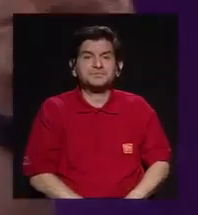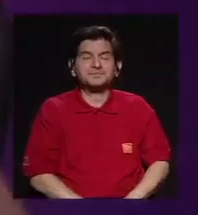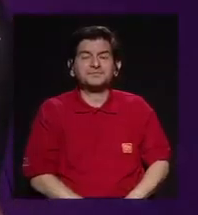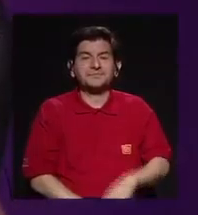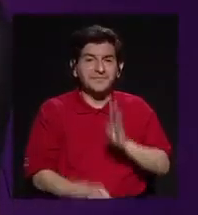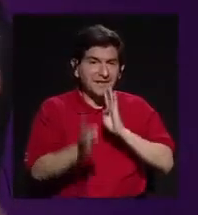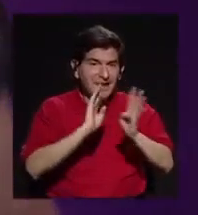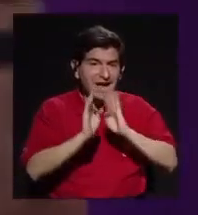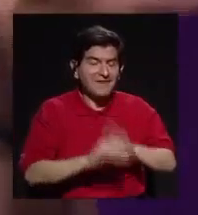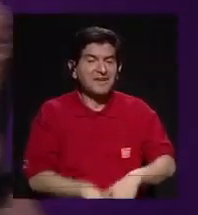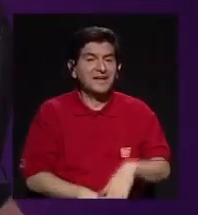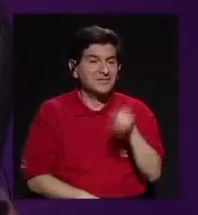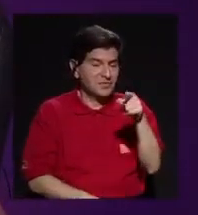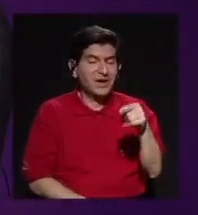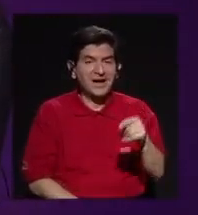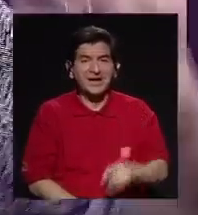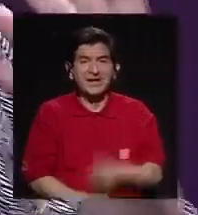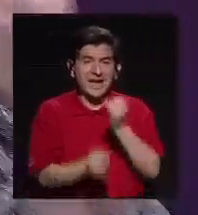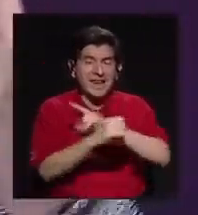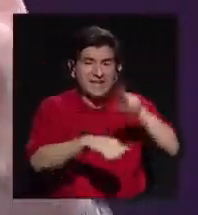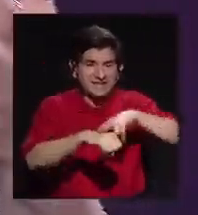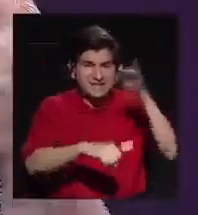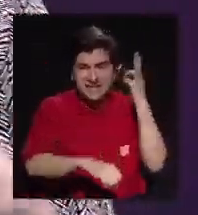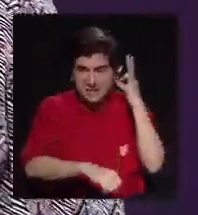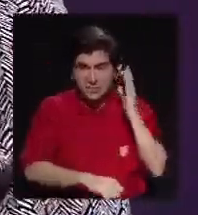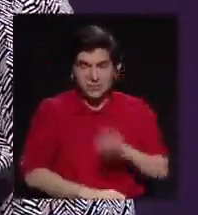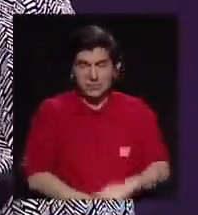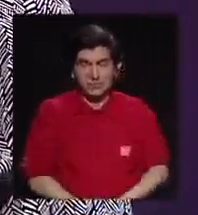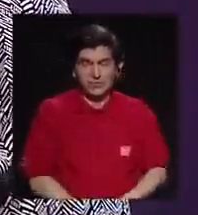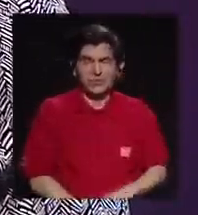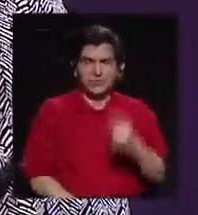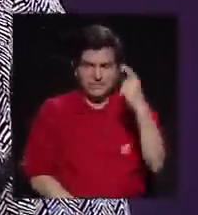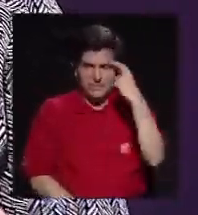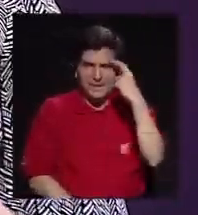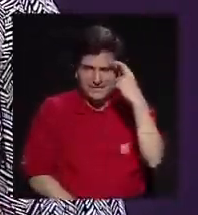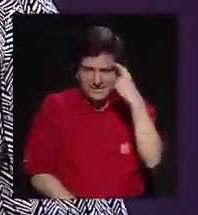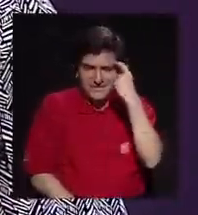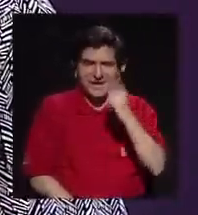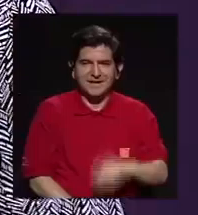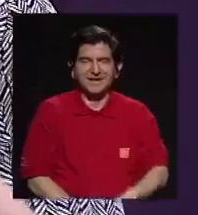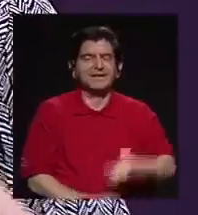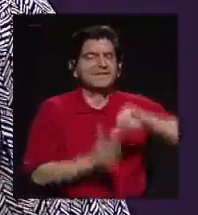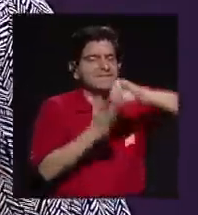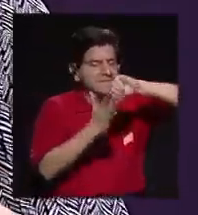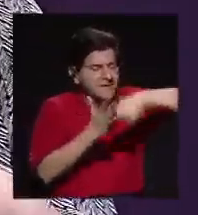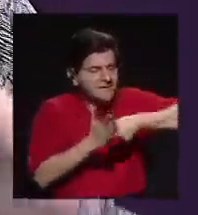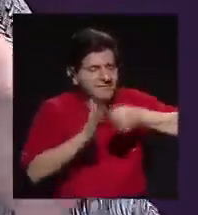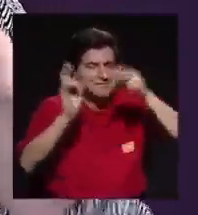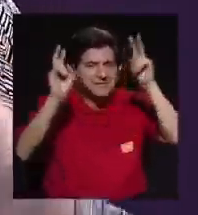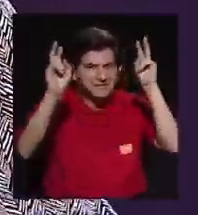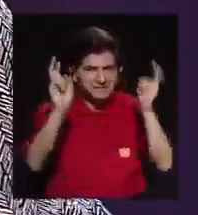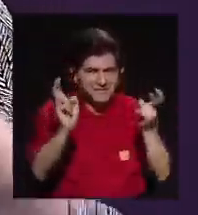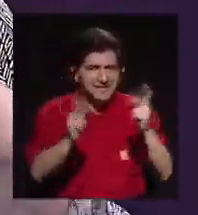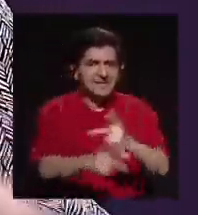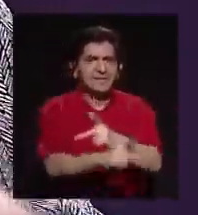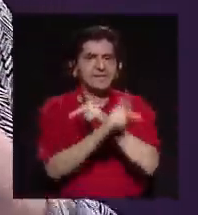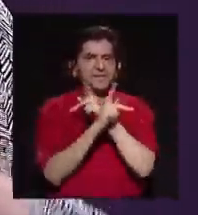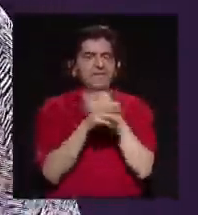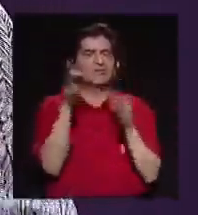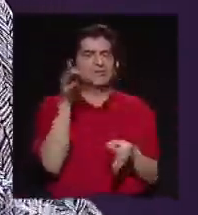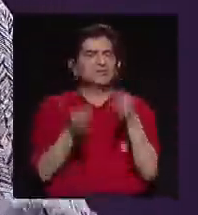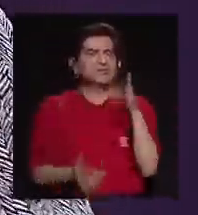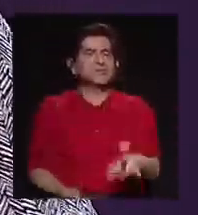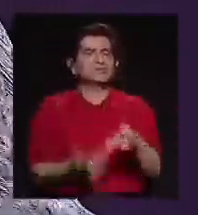Bueno, hablando del INAMU, bueno, ahora que tocaste ¿verdad? El INAMU, entonces una ahí pensemos, por ejemplo, y yo insisto, en el tema, por ejemplo, de protección